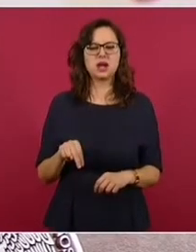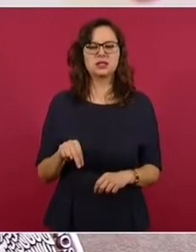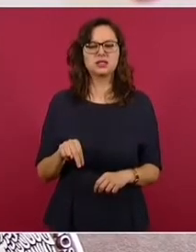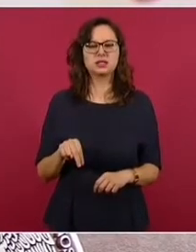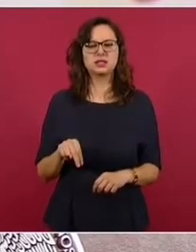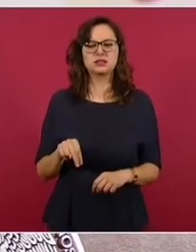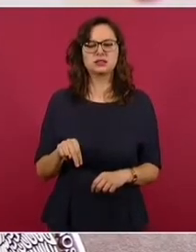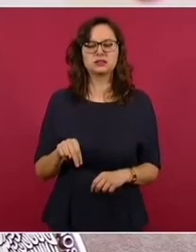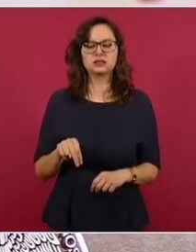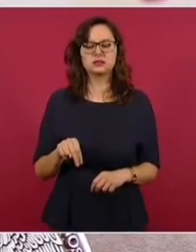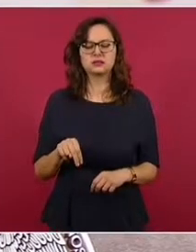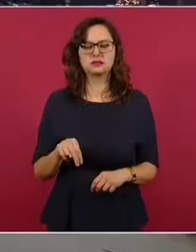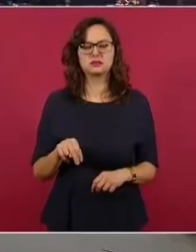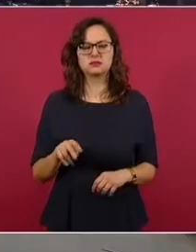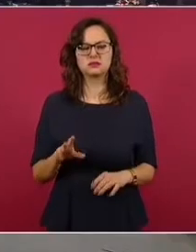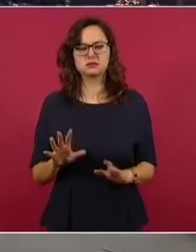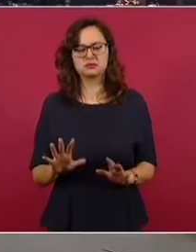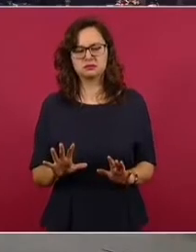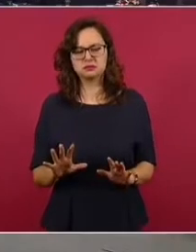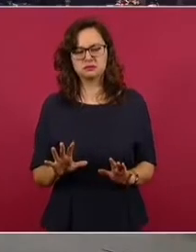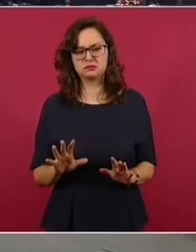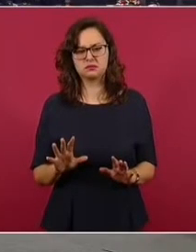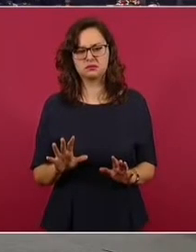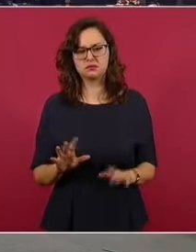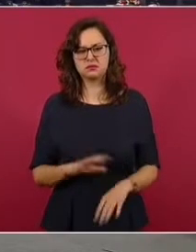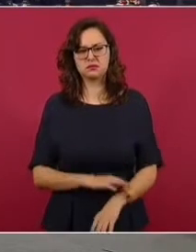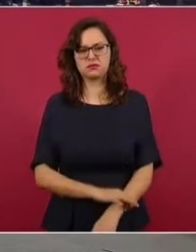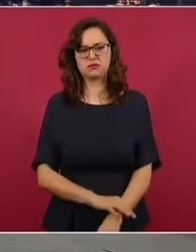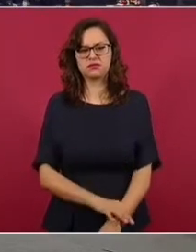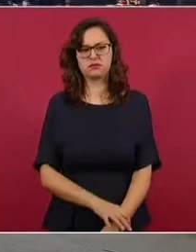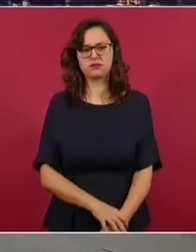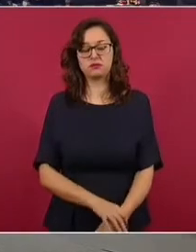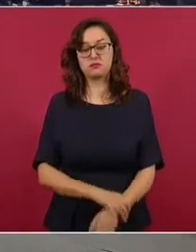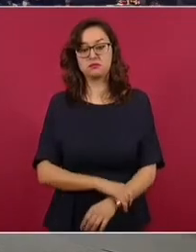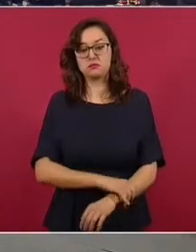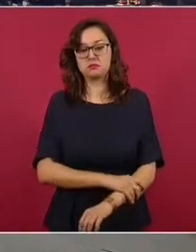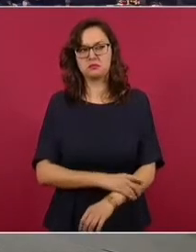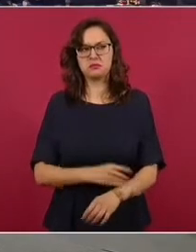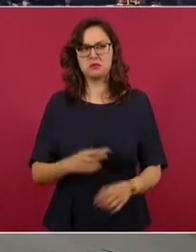al final creo que se define del PRD,